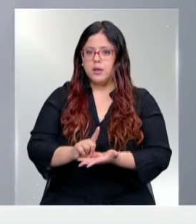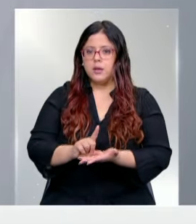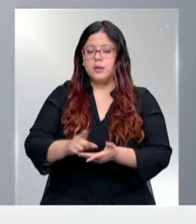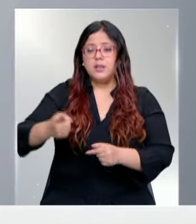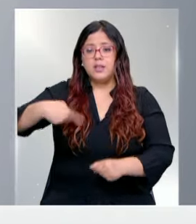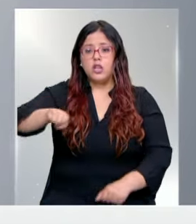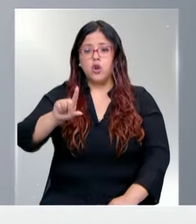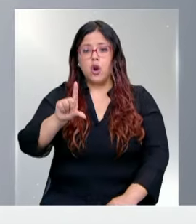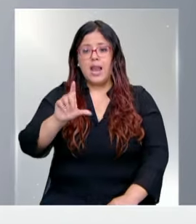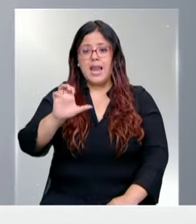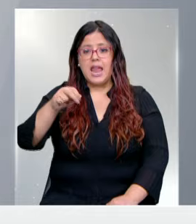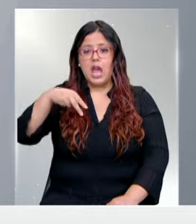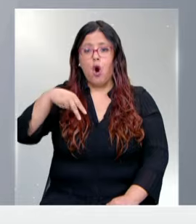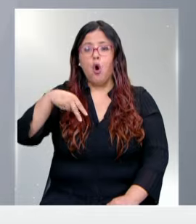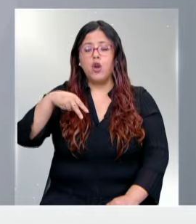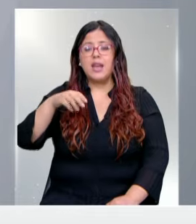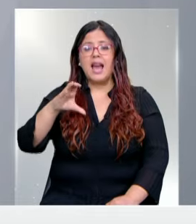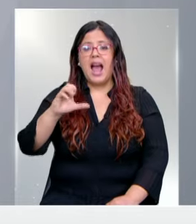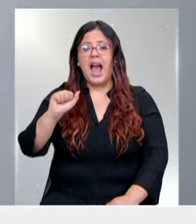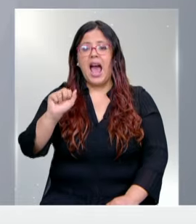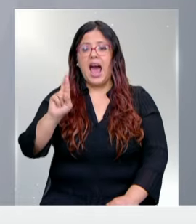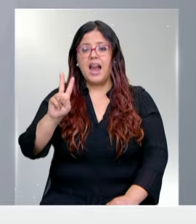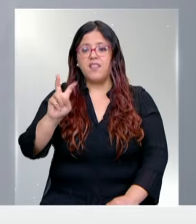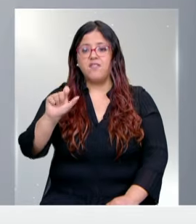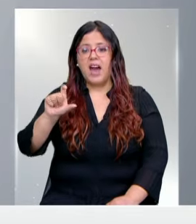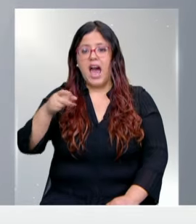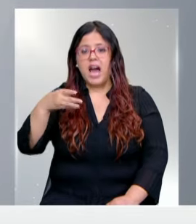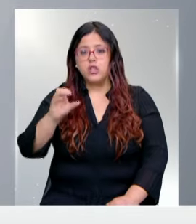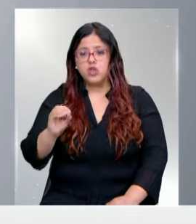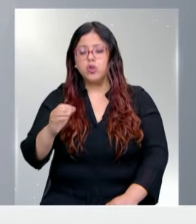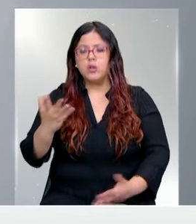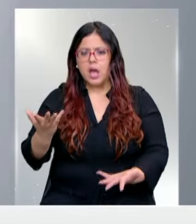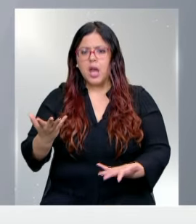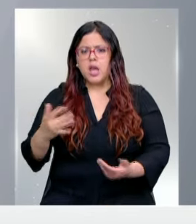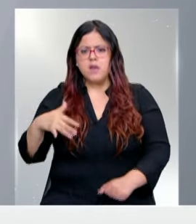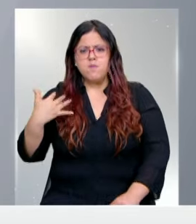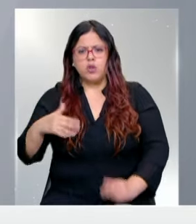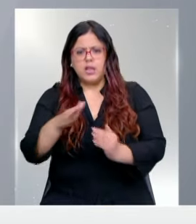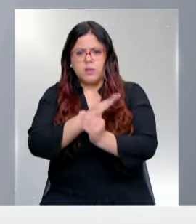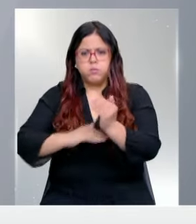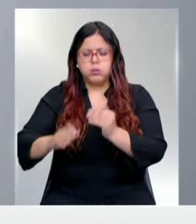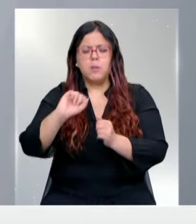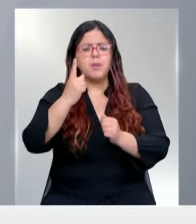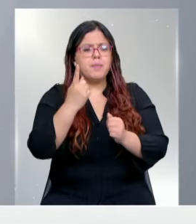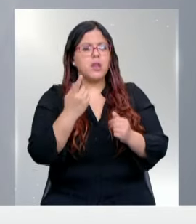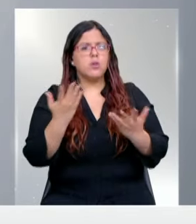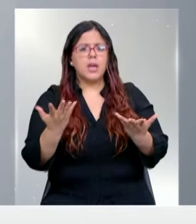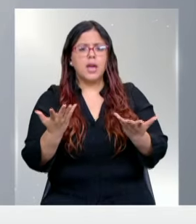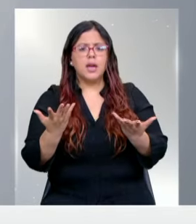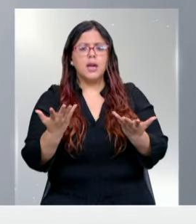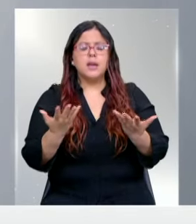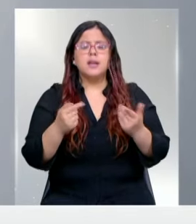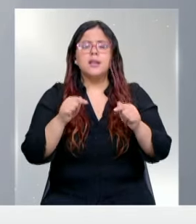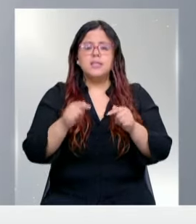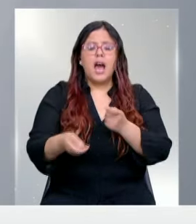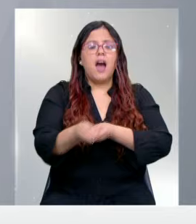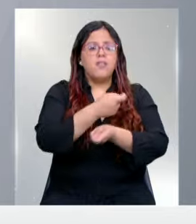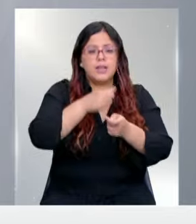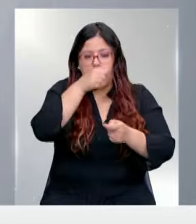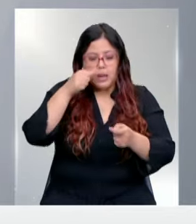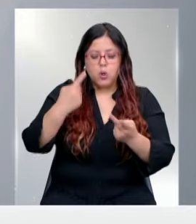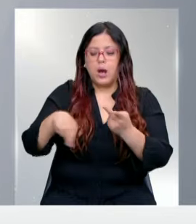León Carvacho hizo eco al interior de las poblaciones. Primero la venta de droga, luego la toma de viviendas para esconder el producto que